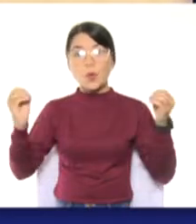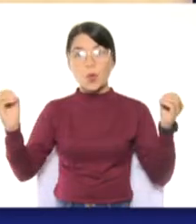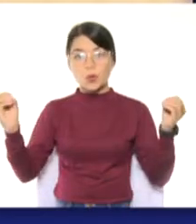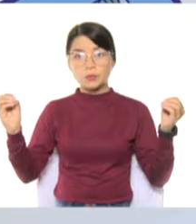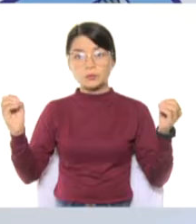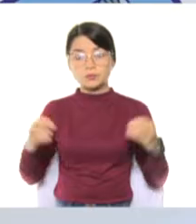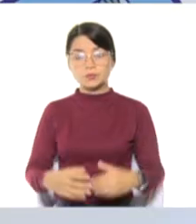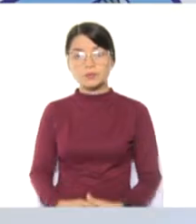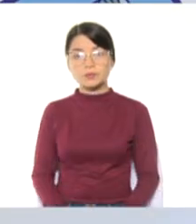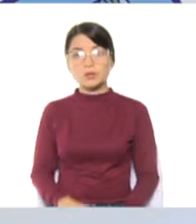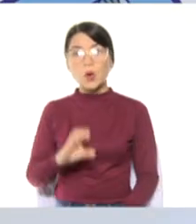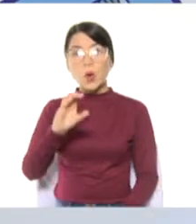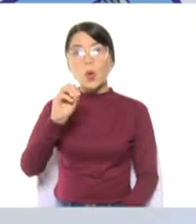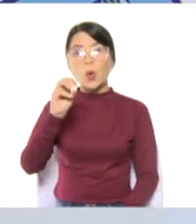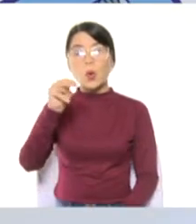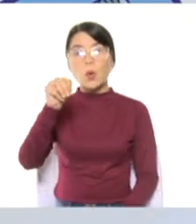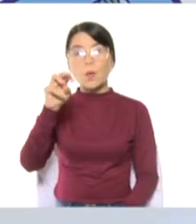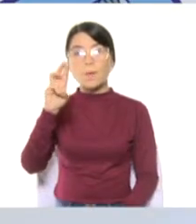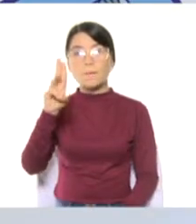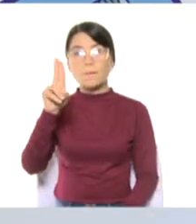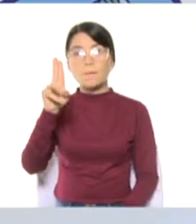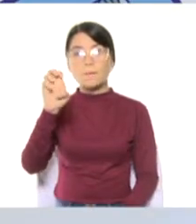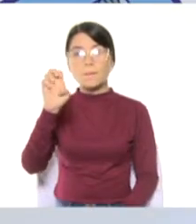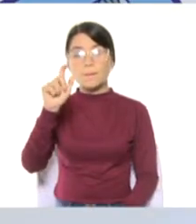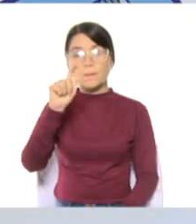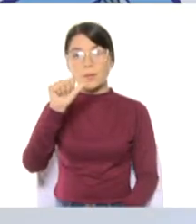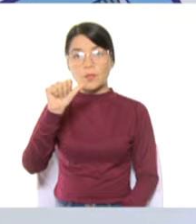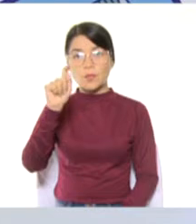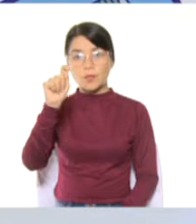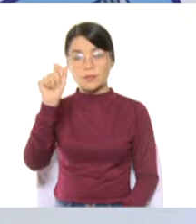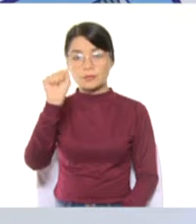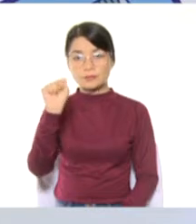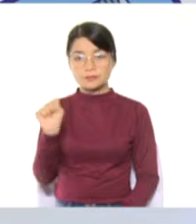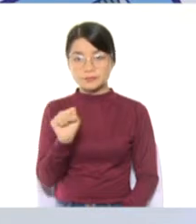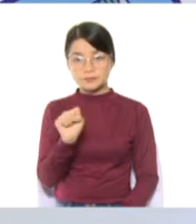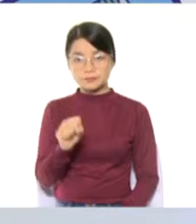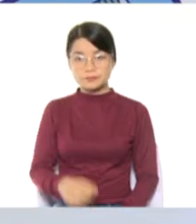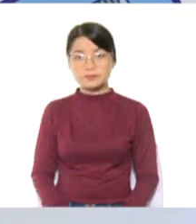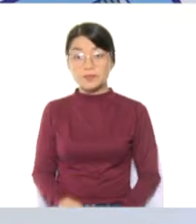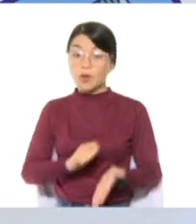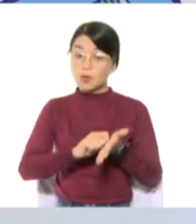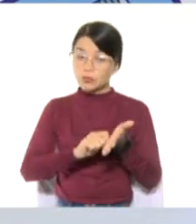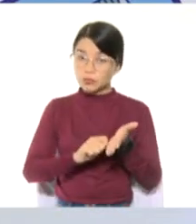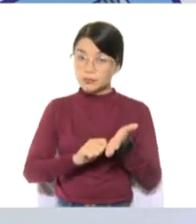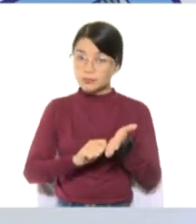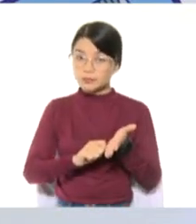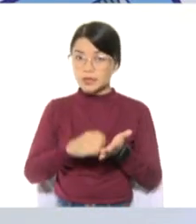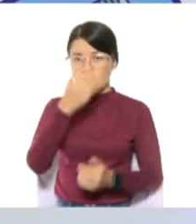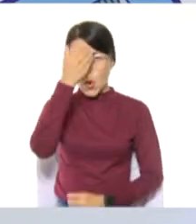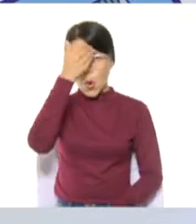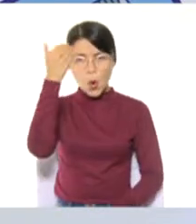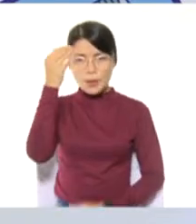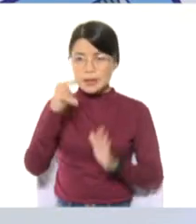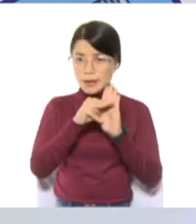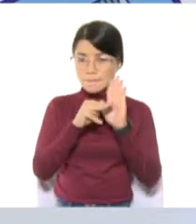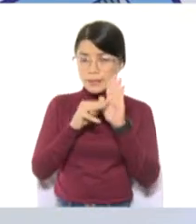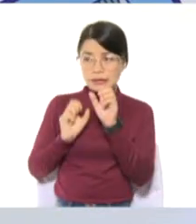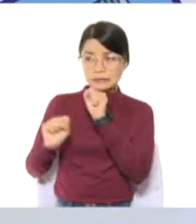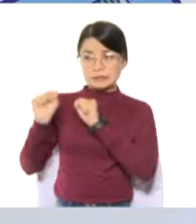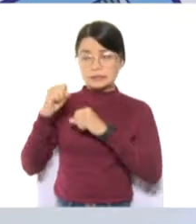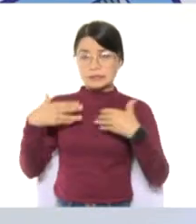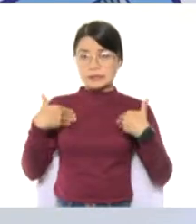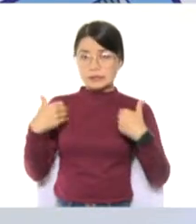Espero que hayas tomado nota. No olvides las medidas de bioseguridad. Usa tu tapabocas, usa tu pantalla, tu